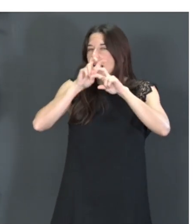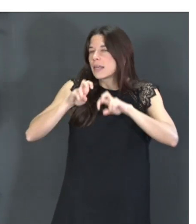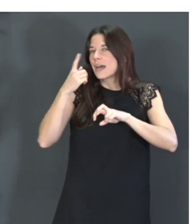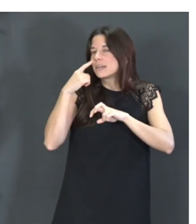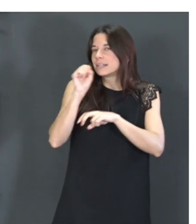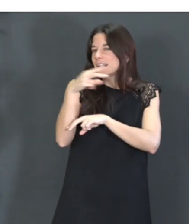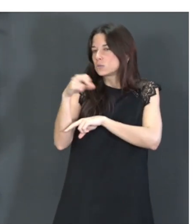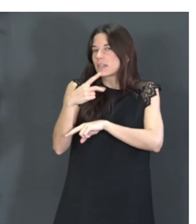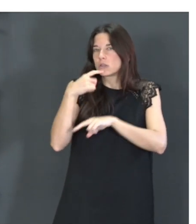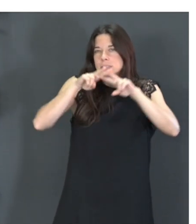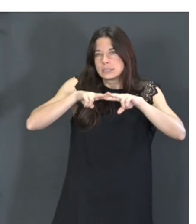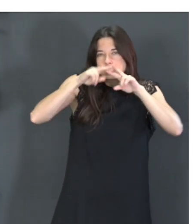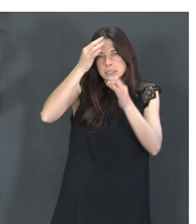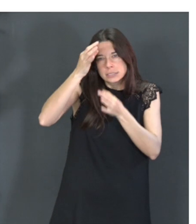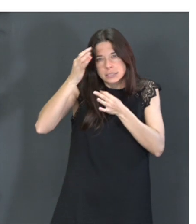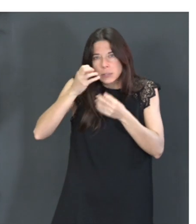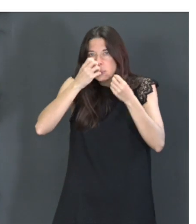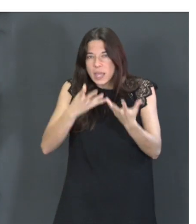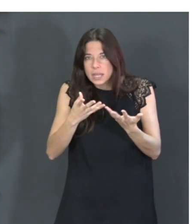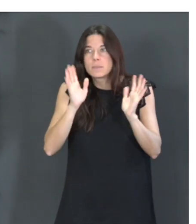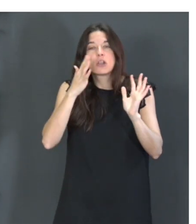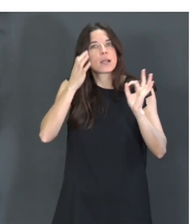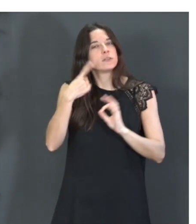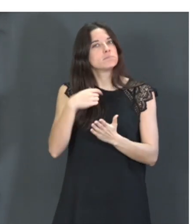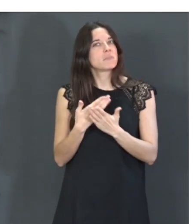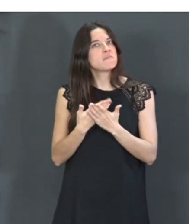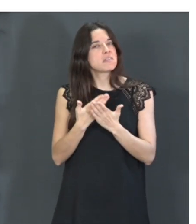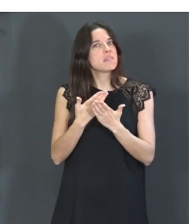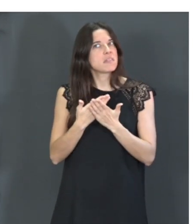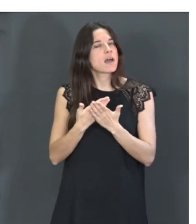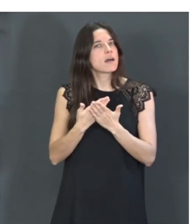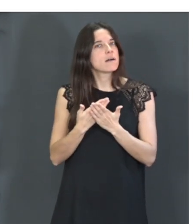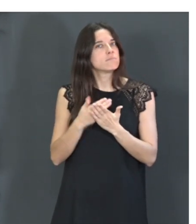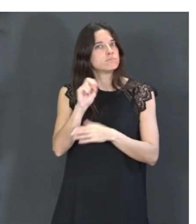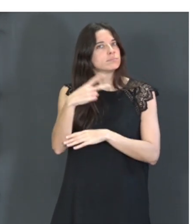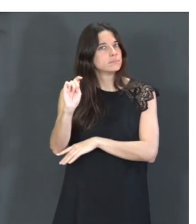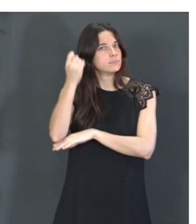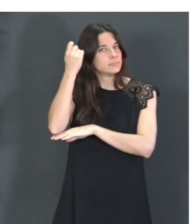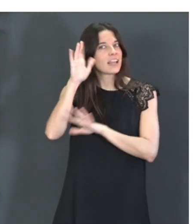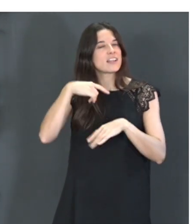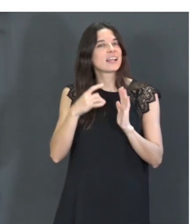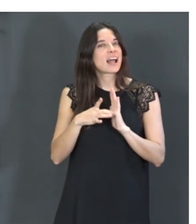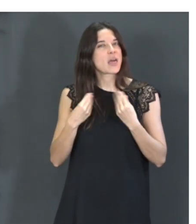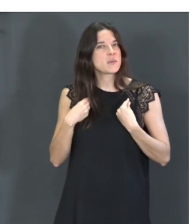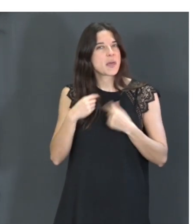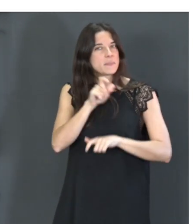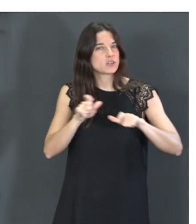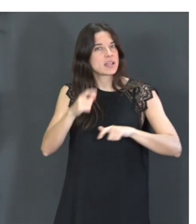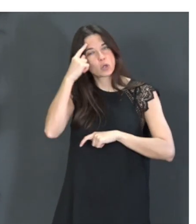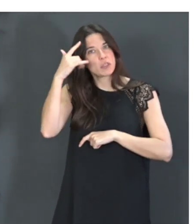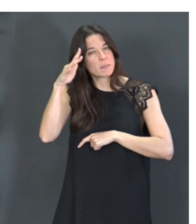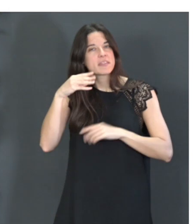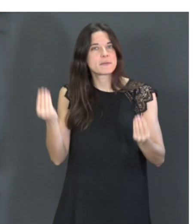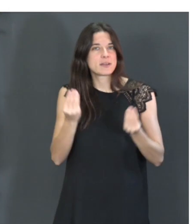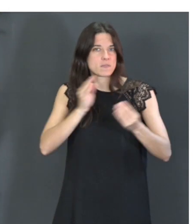pormenorizadamente, pero sí que hemos obtenido cierta evidencia de que se mejora la calidad de vida de las personas con demencia.